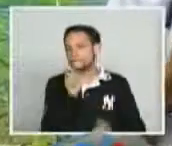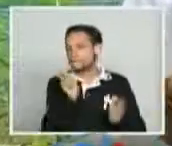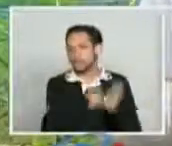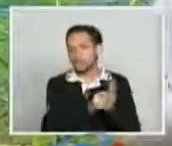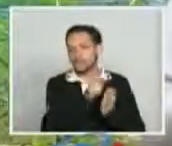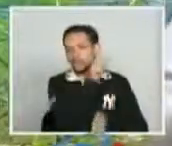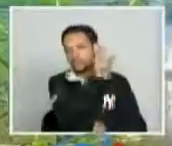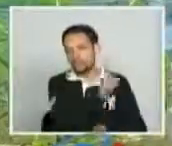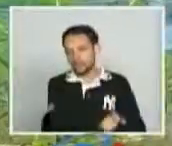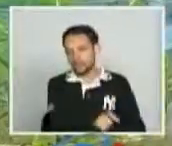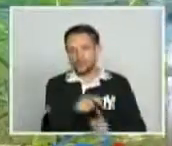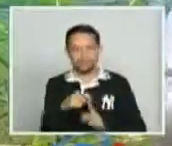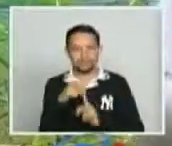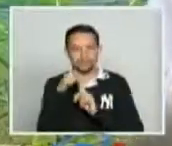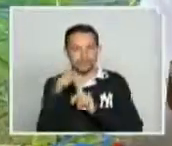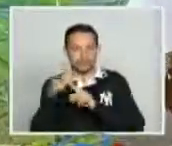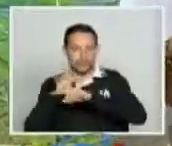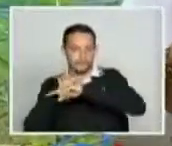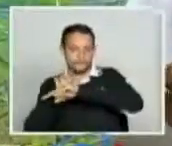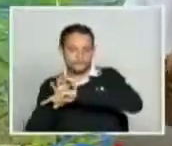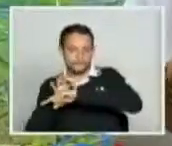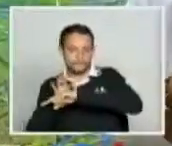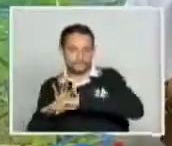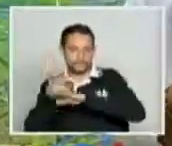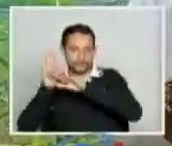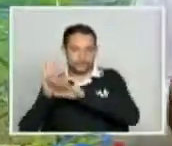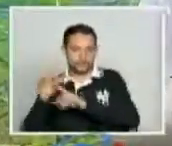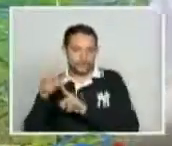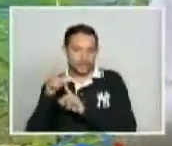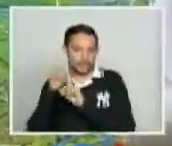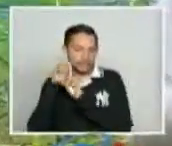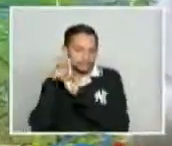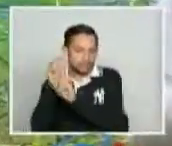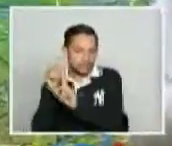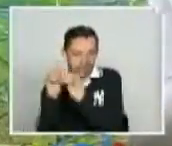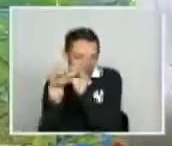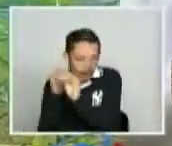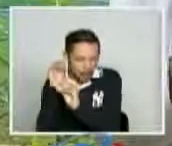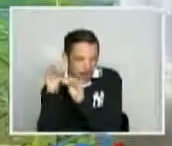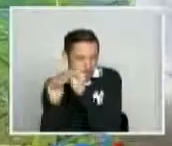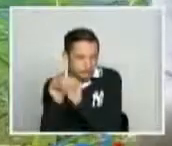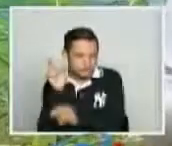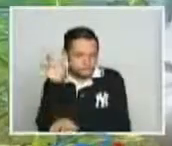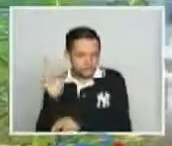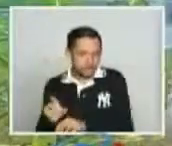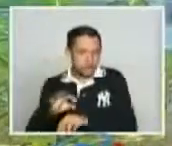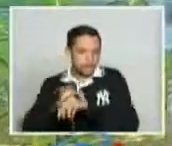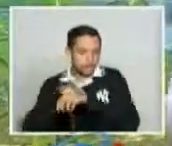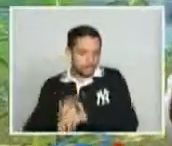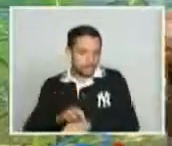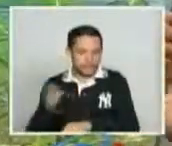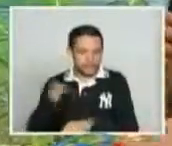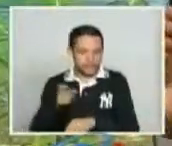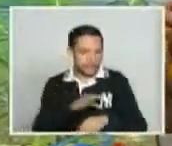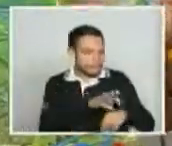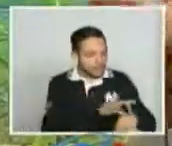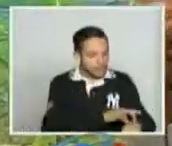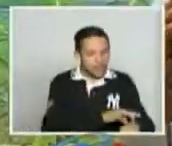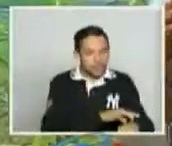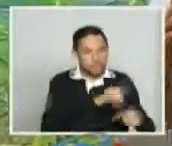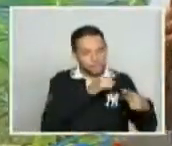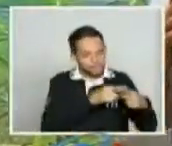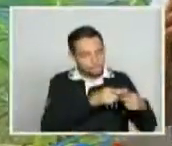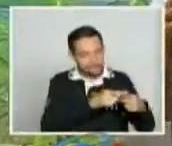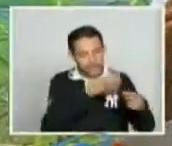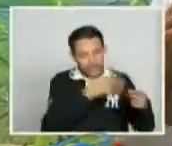tienen que estar en manos de un especialista de la medicina que se llama endocrinólogo. Pues puede ser el primer paso el médico general o el médico internista, pero